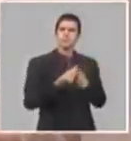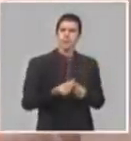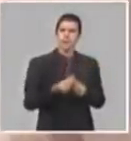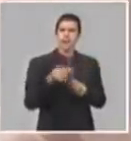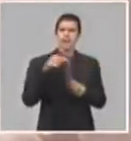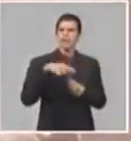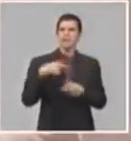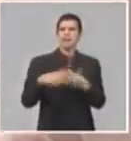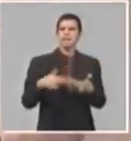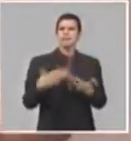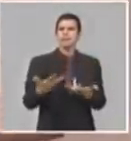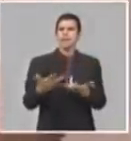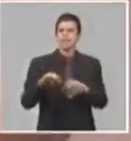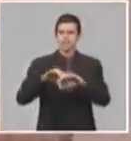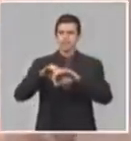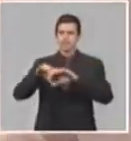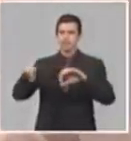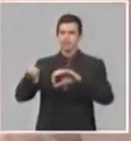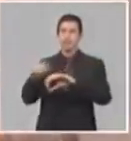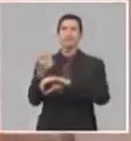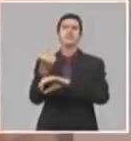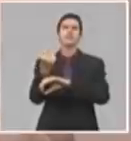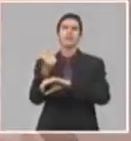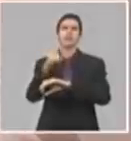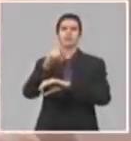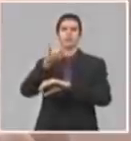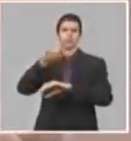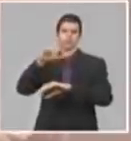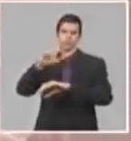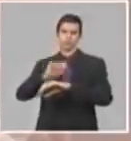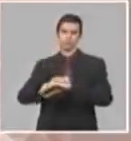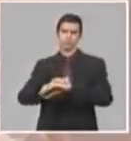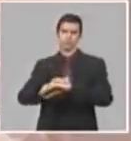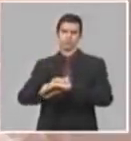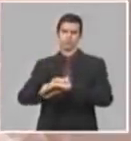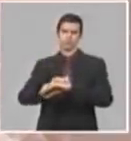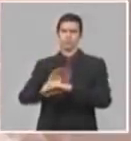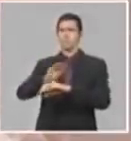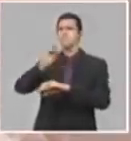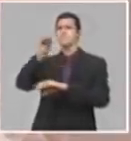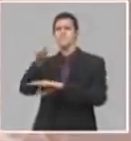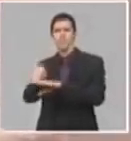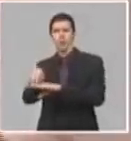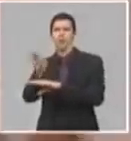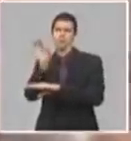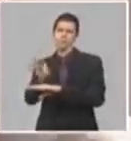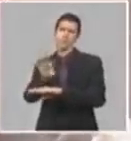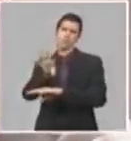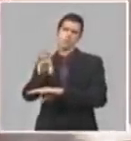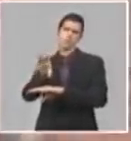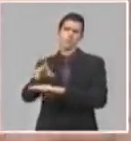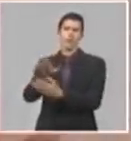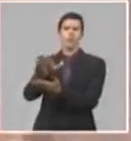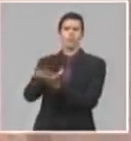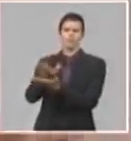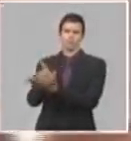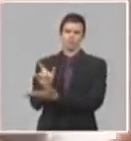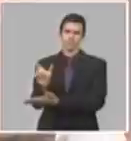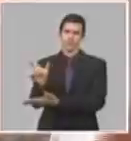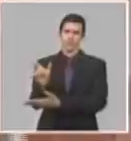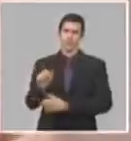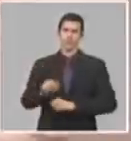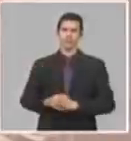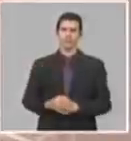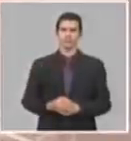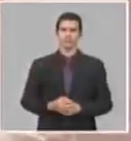en divisa y se pondrá en la cuenta de la forma no estatal. Y el resto, pues, se pondría